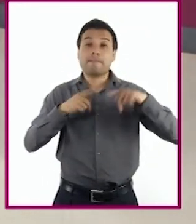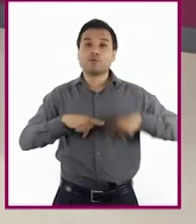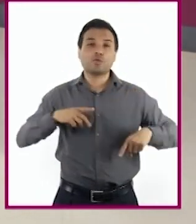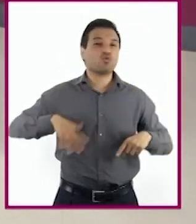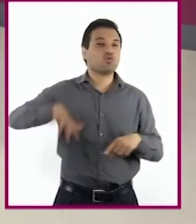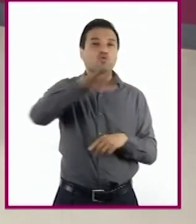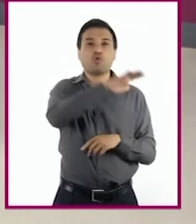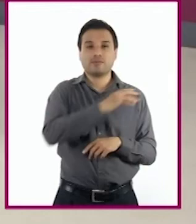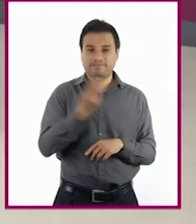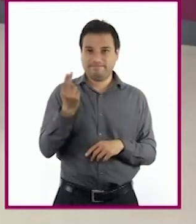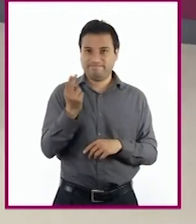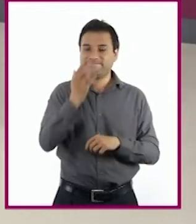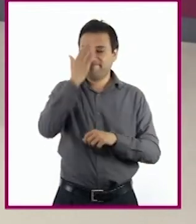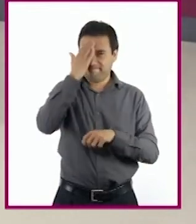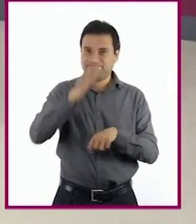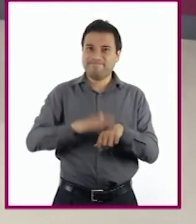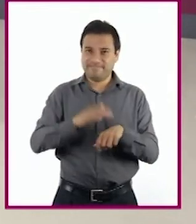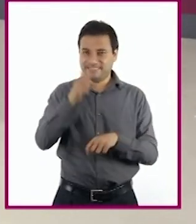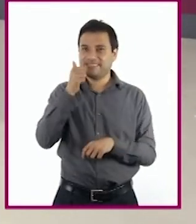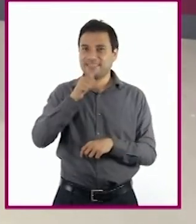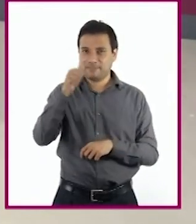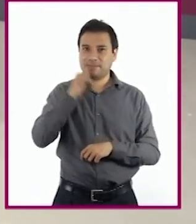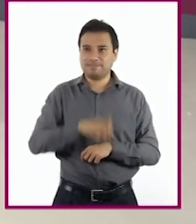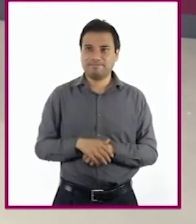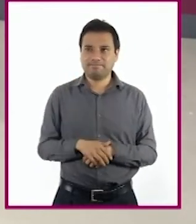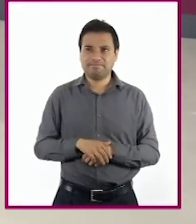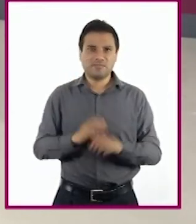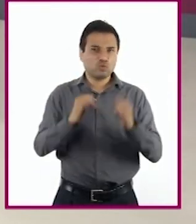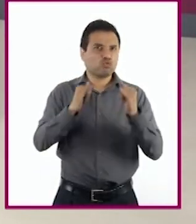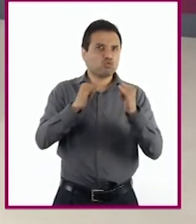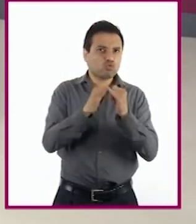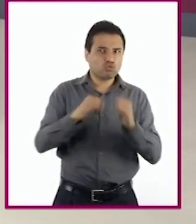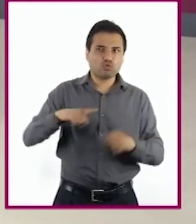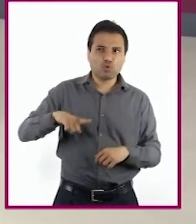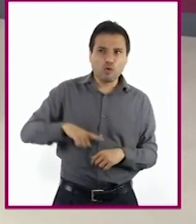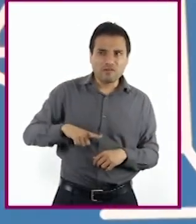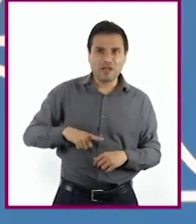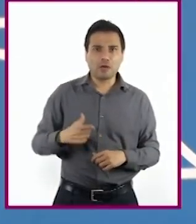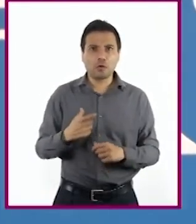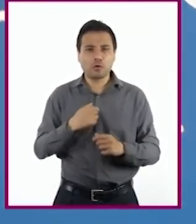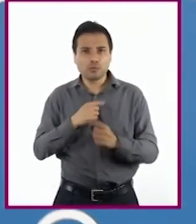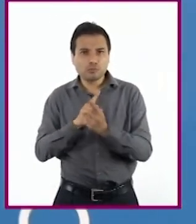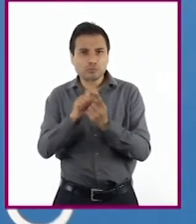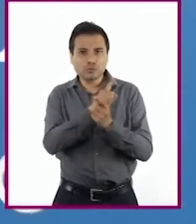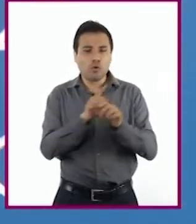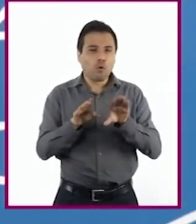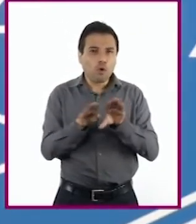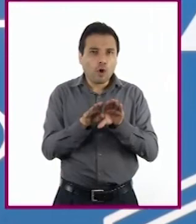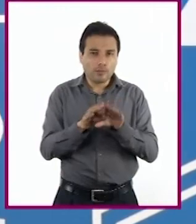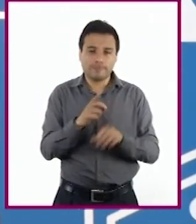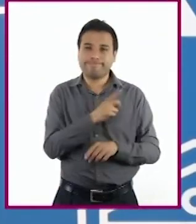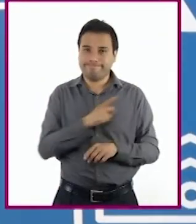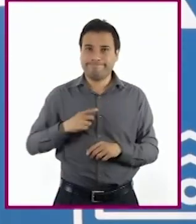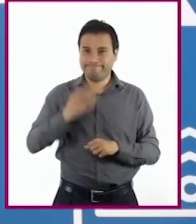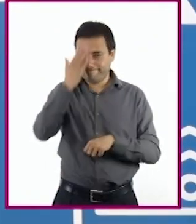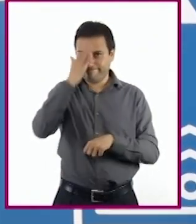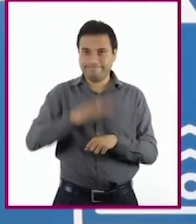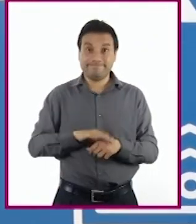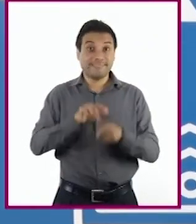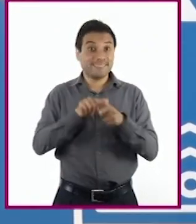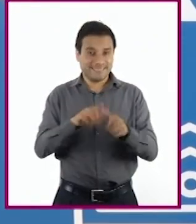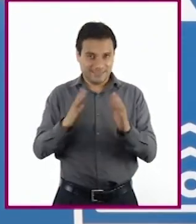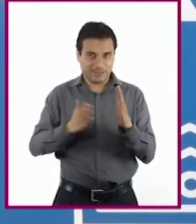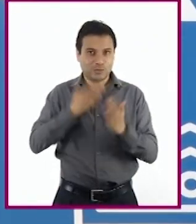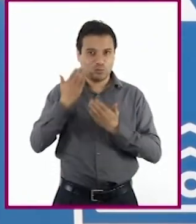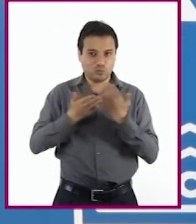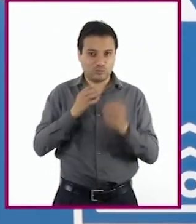debe tener presente al tratar con las instituciones o al relacionarse entre sí. Les invitamos a seguir estudiando a